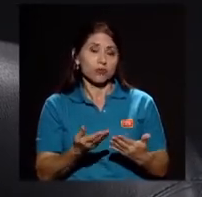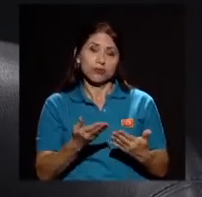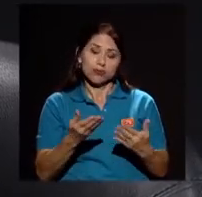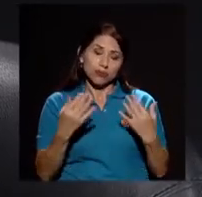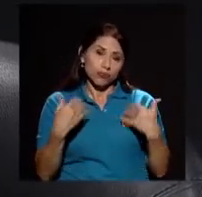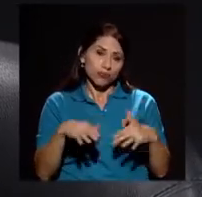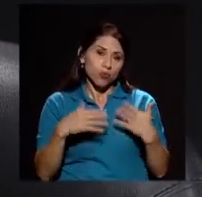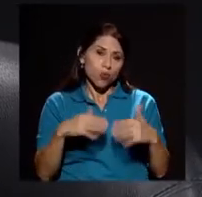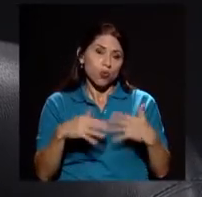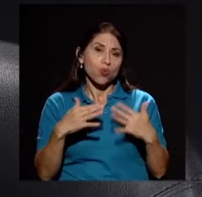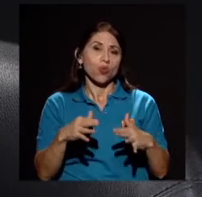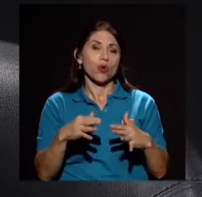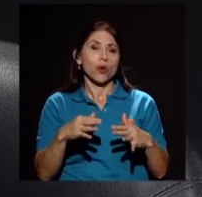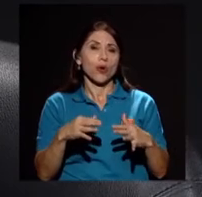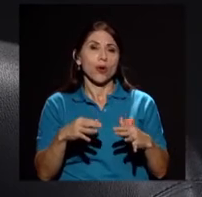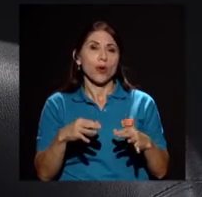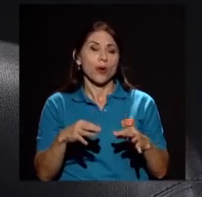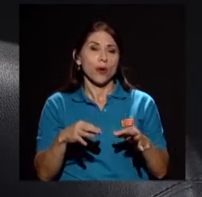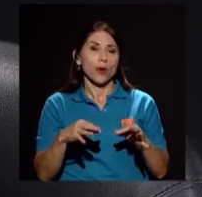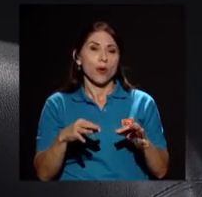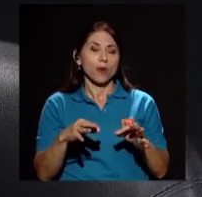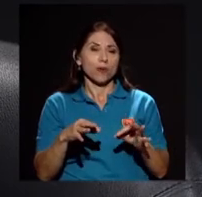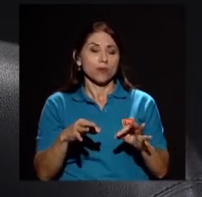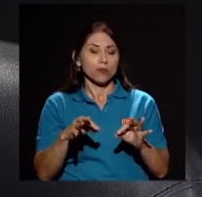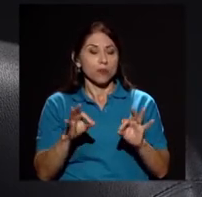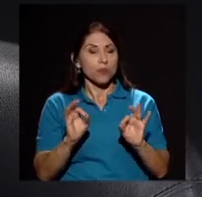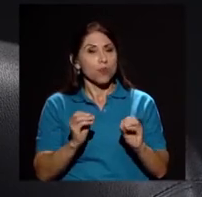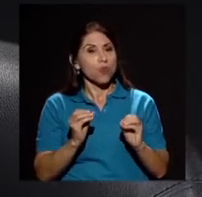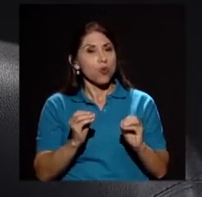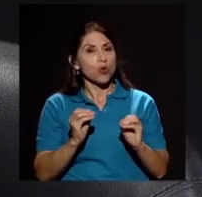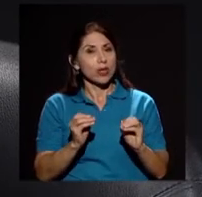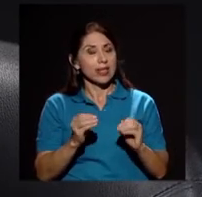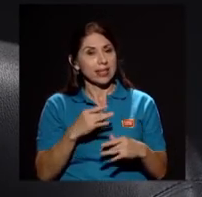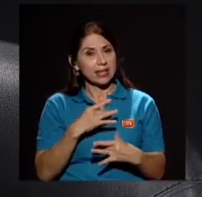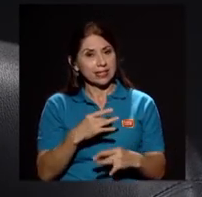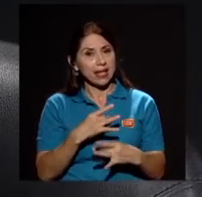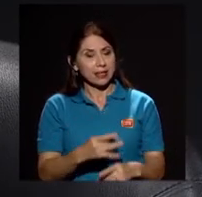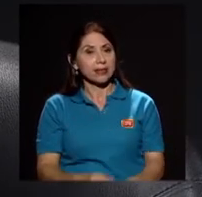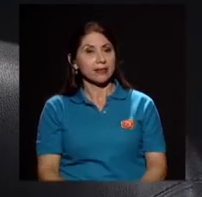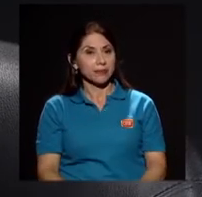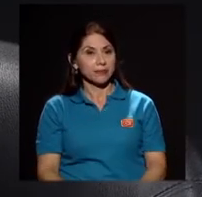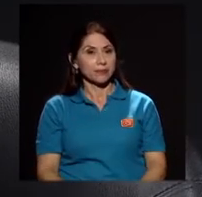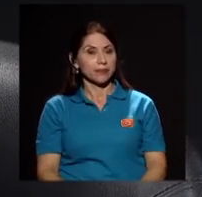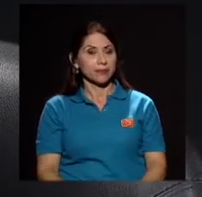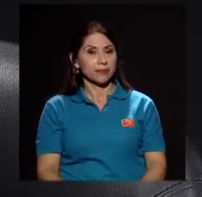sea un asunto muy muy interesante